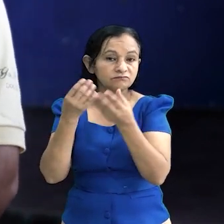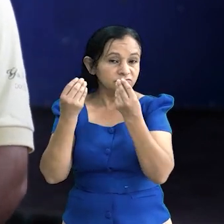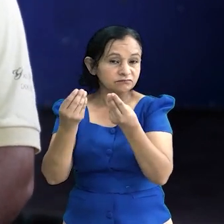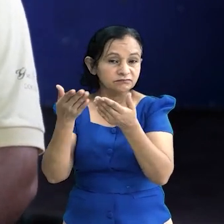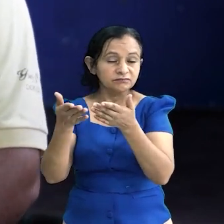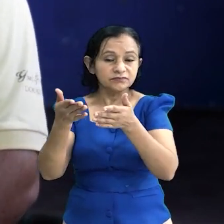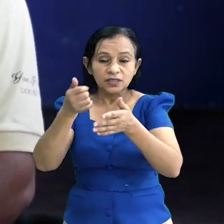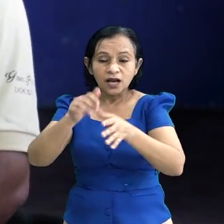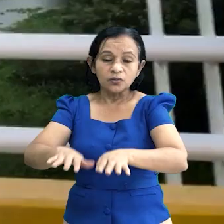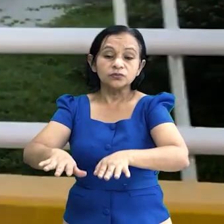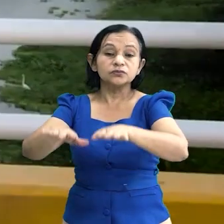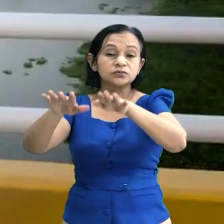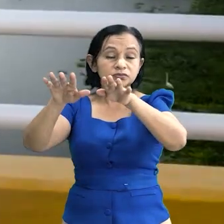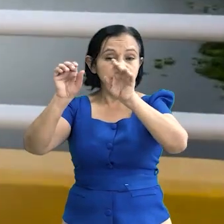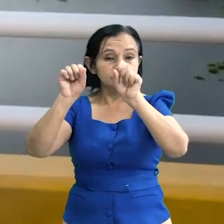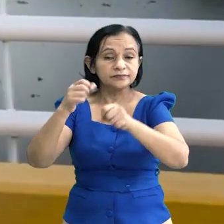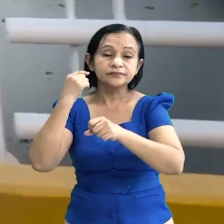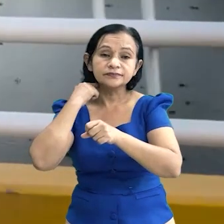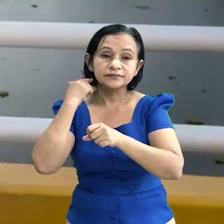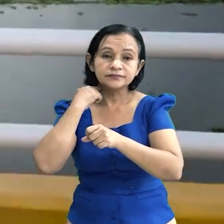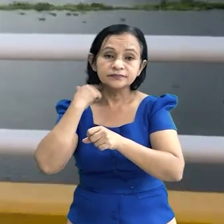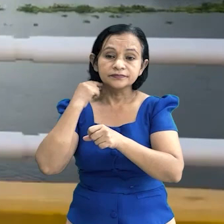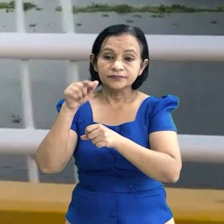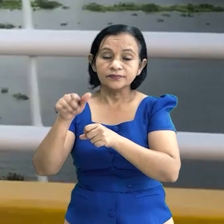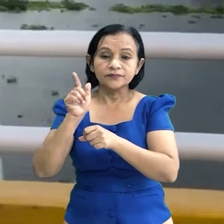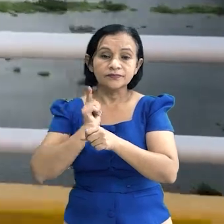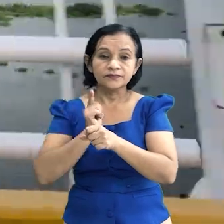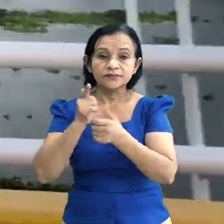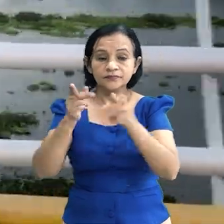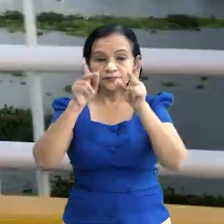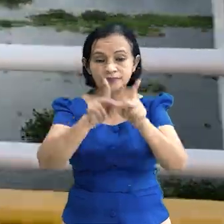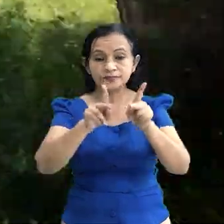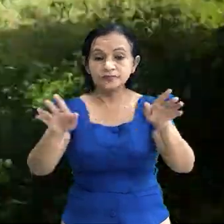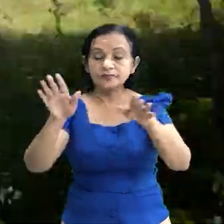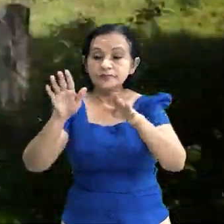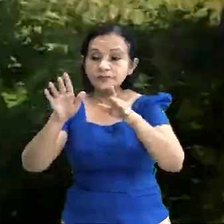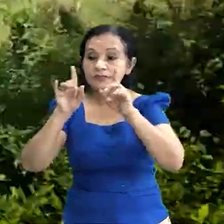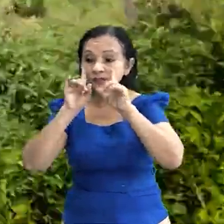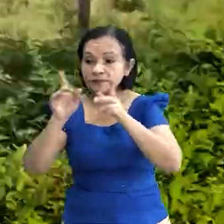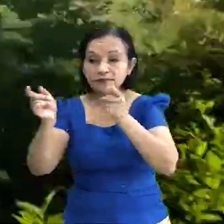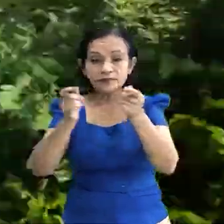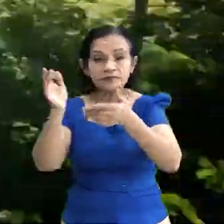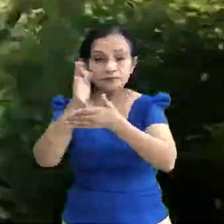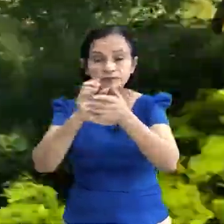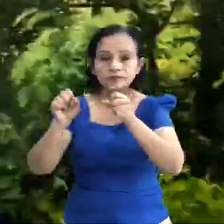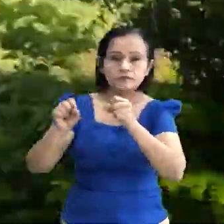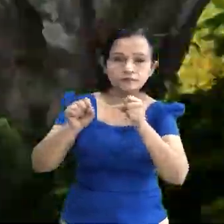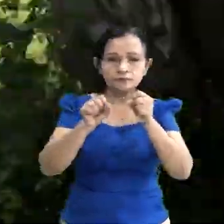a inundaciones. Ahorita tenemos un plan de emergencia en momento de